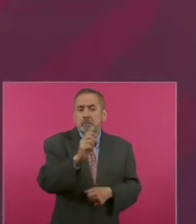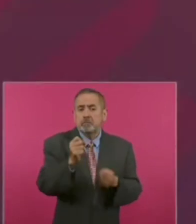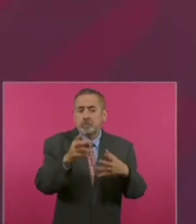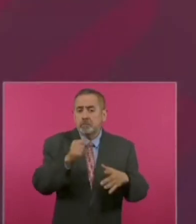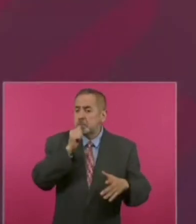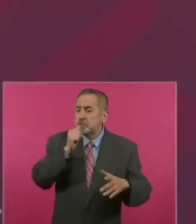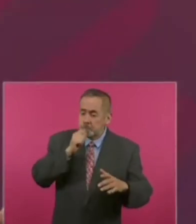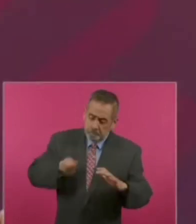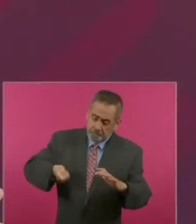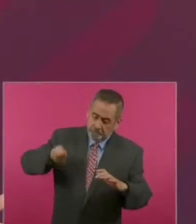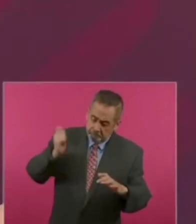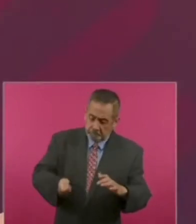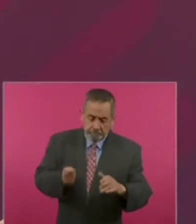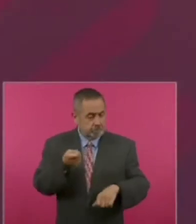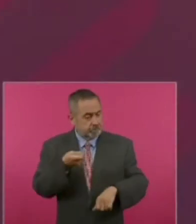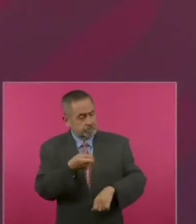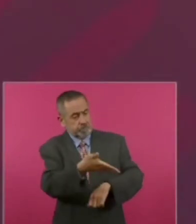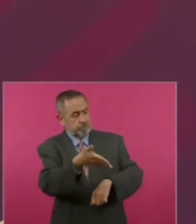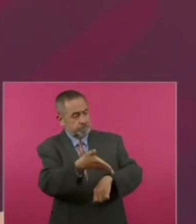que